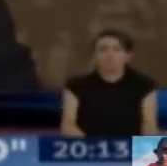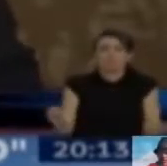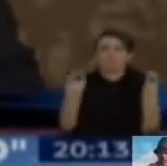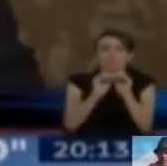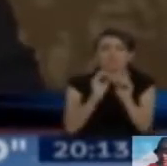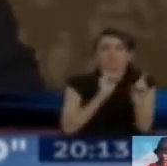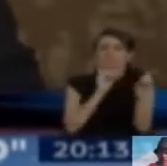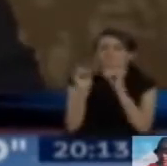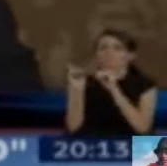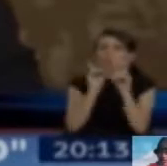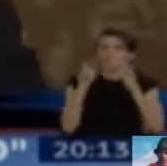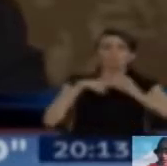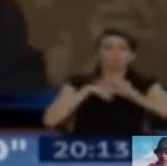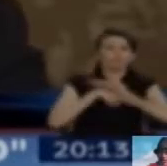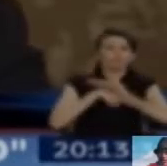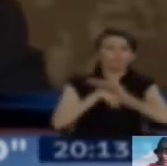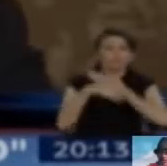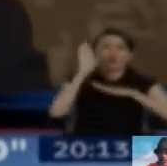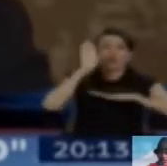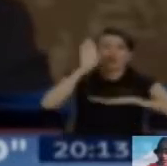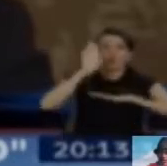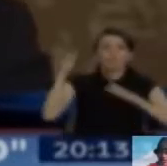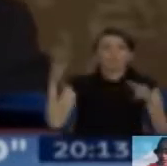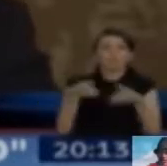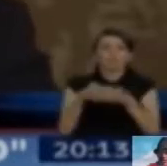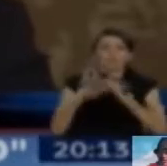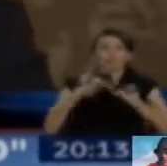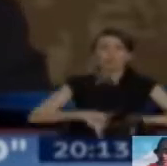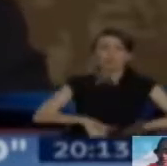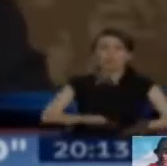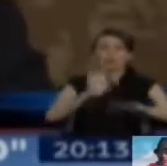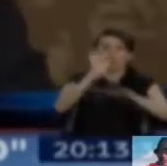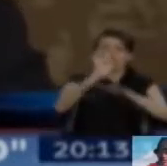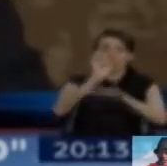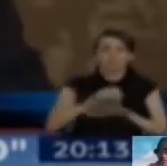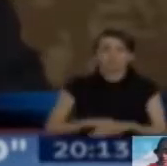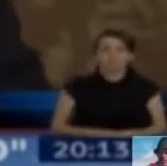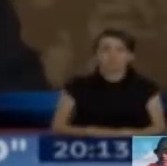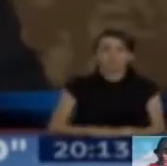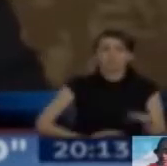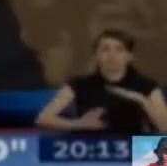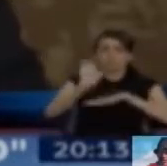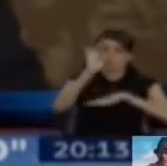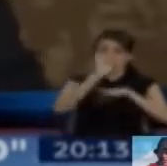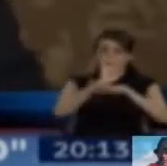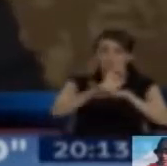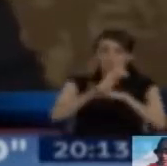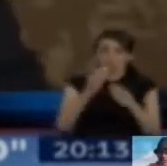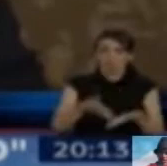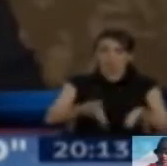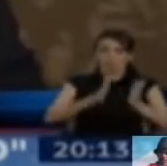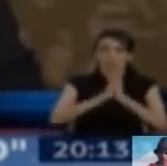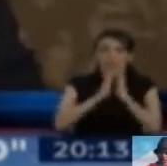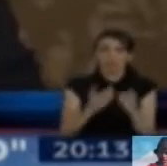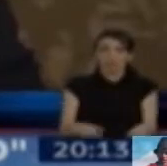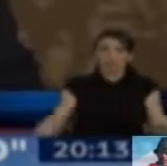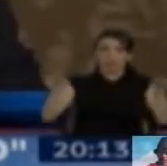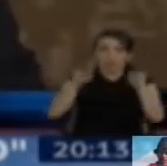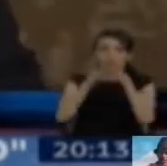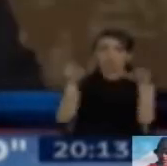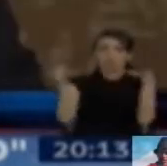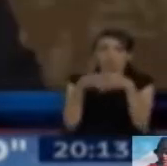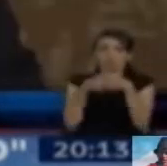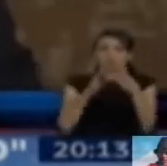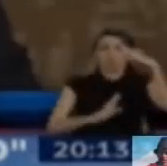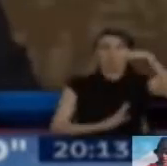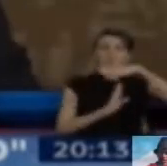el diálogo y el compromiso para sacar adelante a nuestro país. Ecuador entero pide unidad. Ecuador entero pide